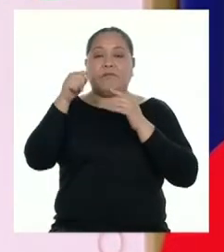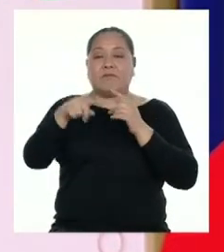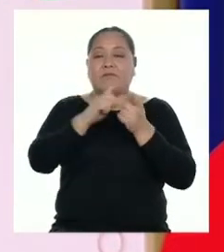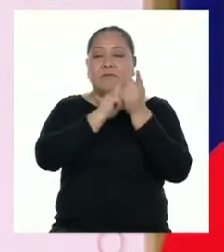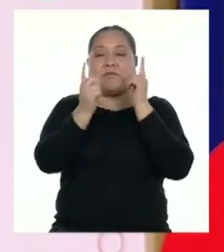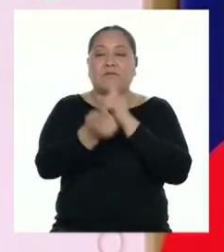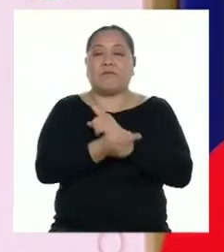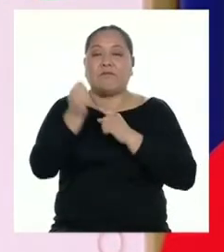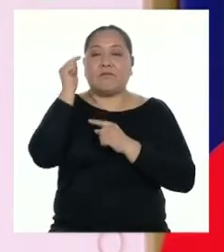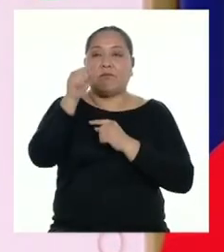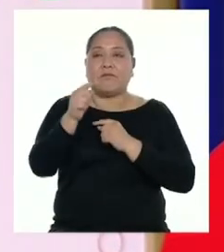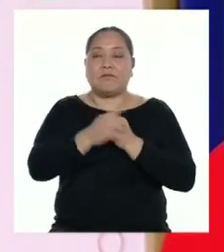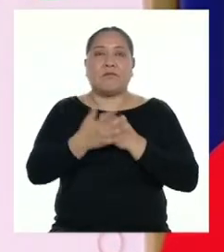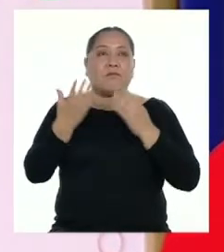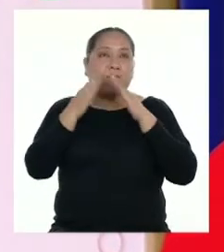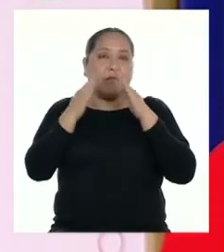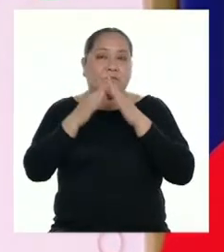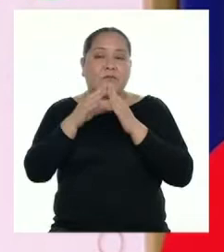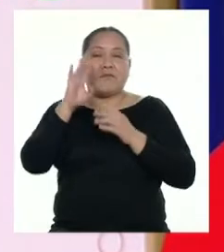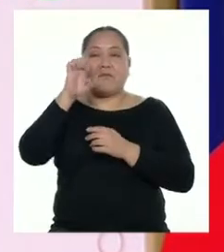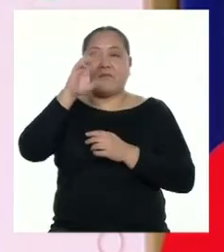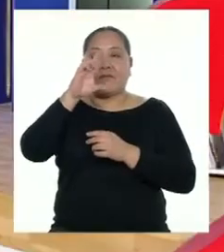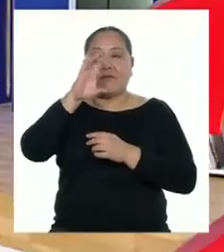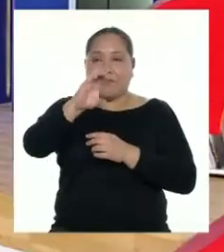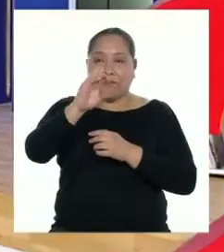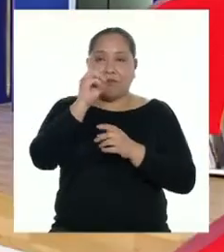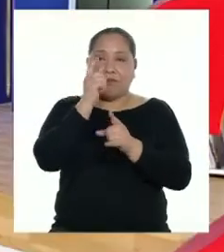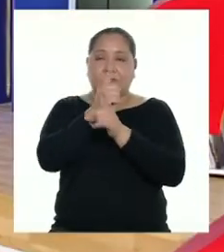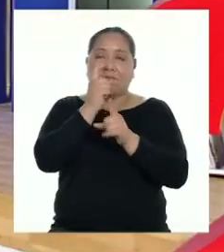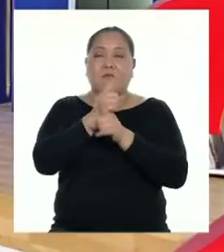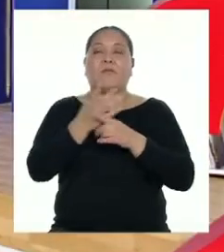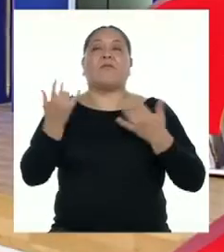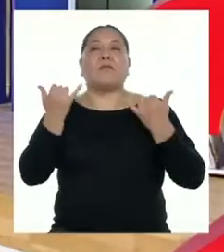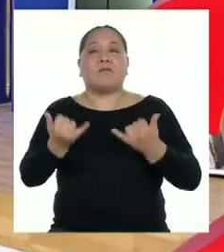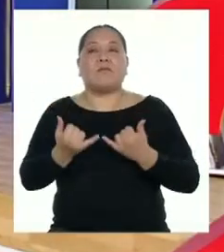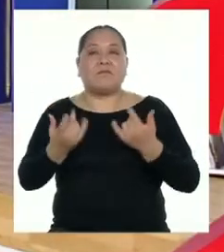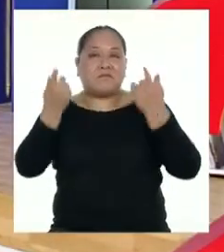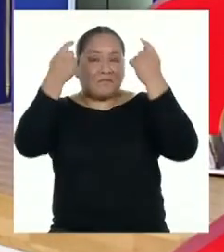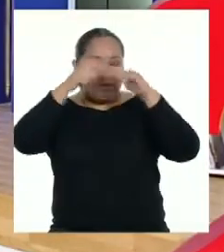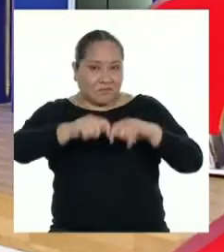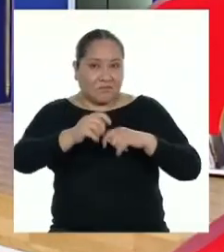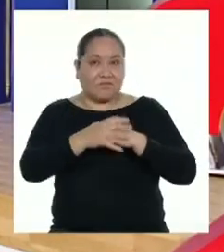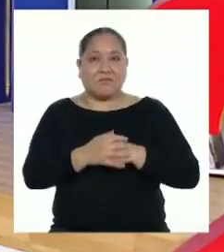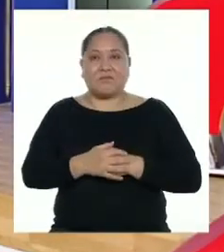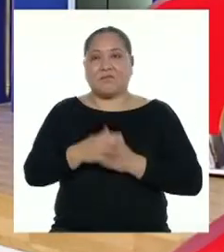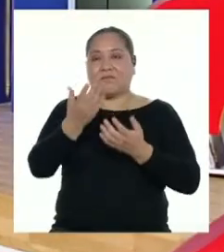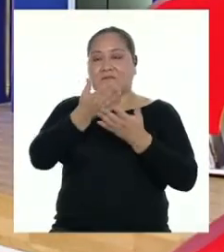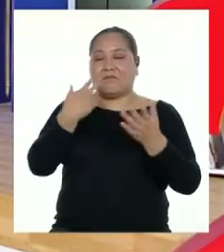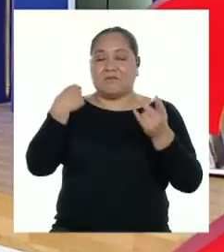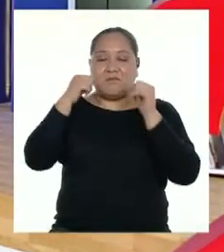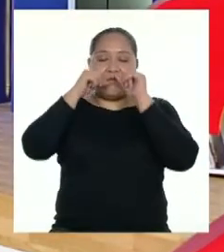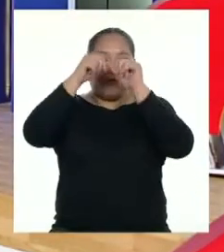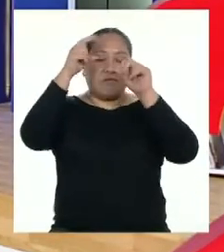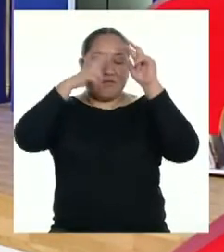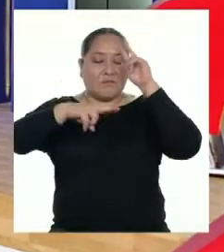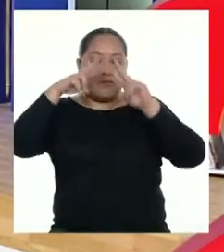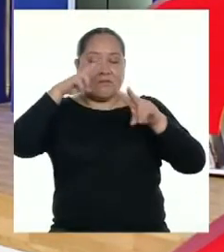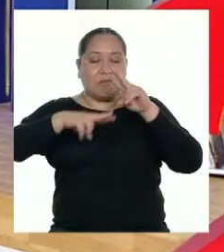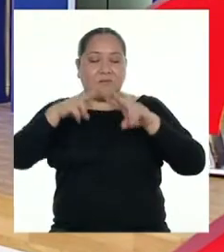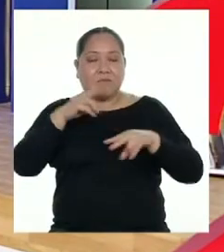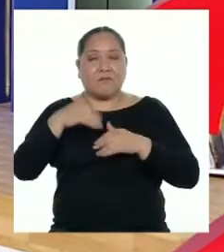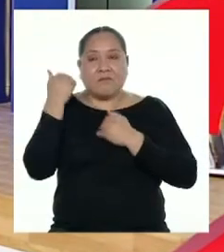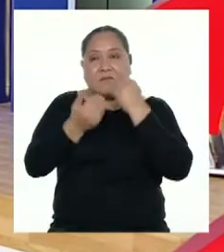hogar ecoeficiente y cuidar el ambiente. Ahora vamos a una pausa antes de seguir revisando nuestro proceso